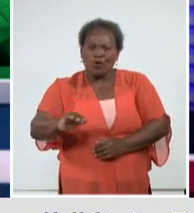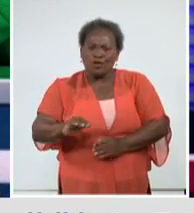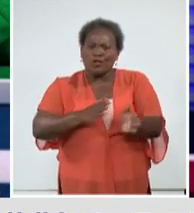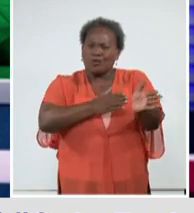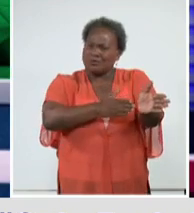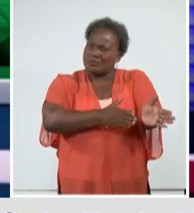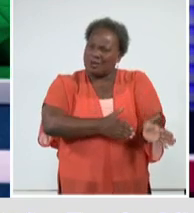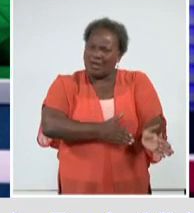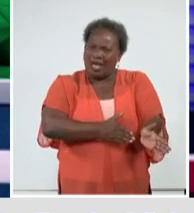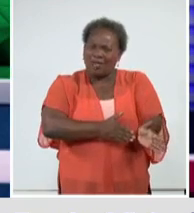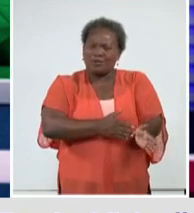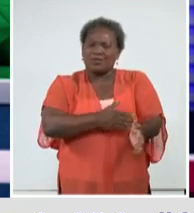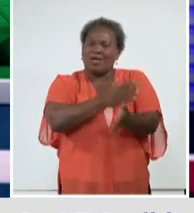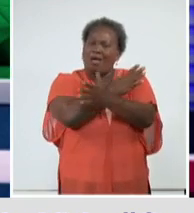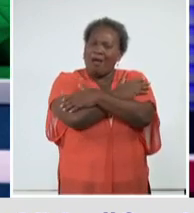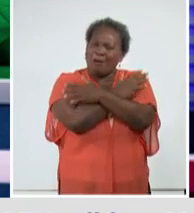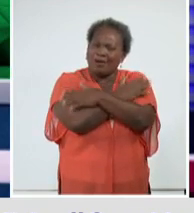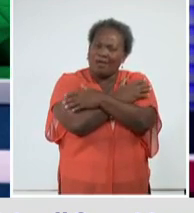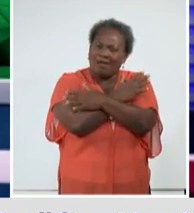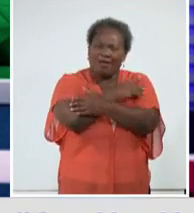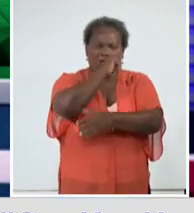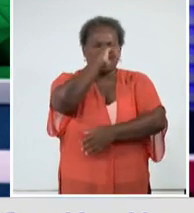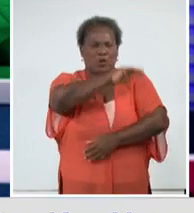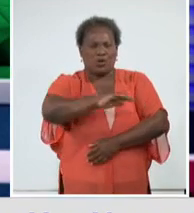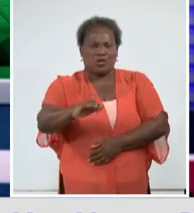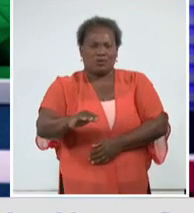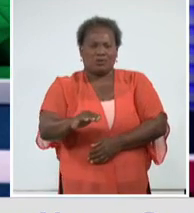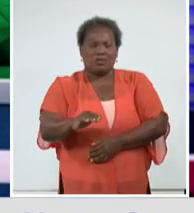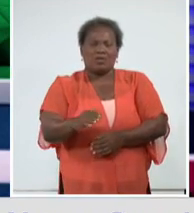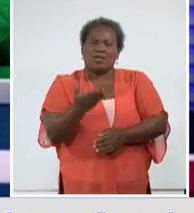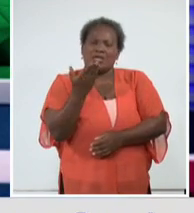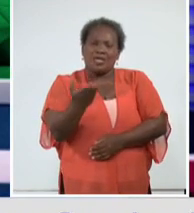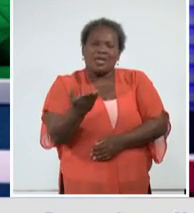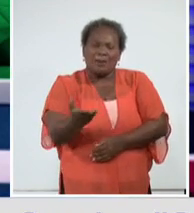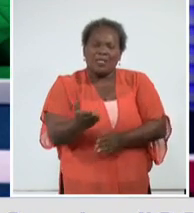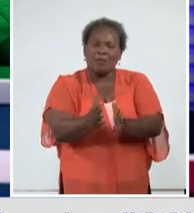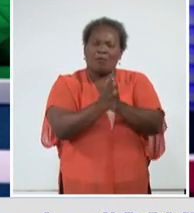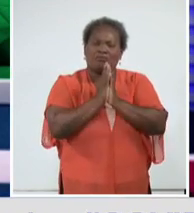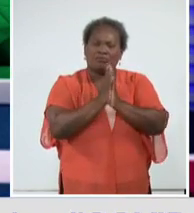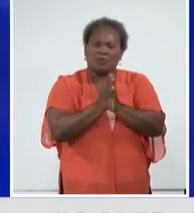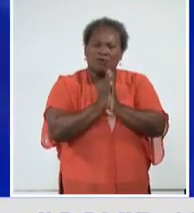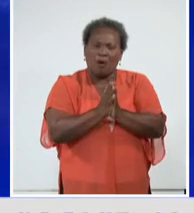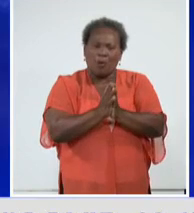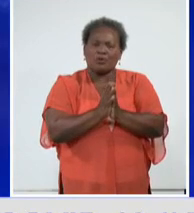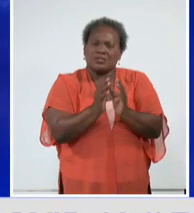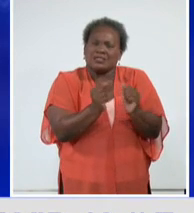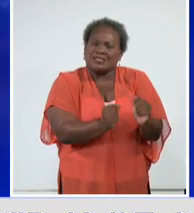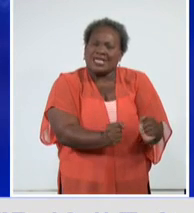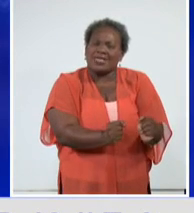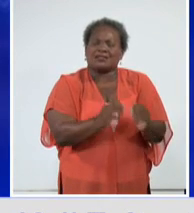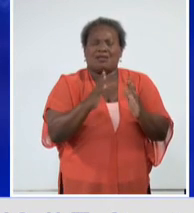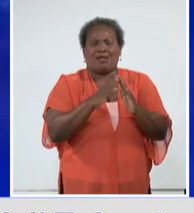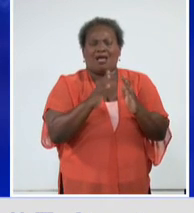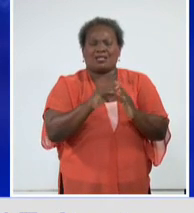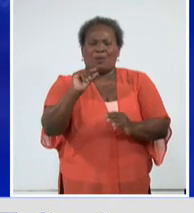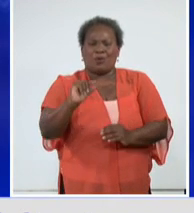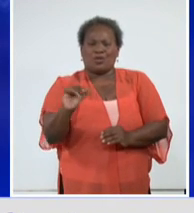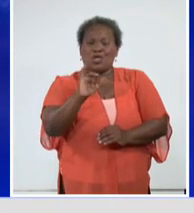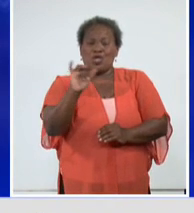mandamos un fuerte abrazo y les pedimos el extra de los campeones, porque es lo que necesitamos. Como nuestros campeones allá en